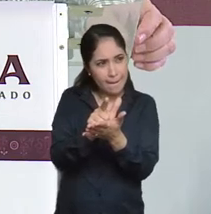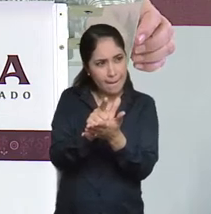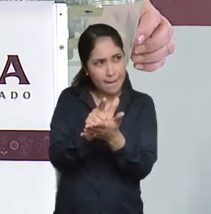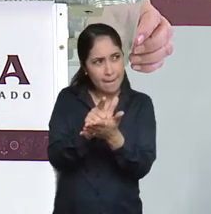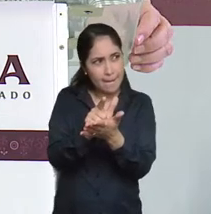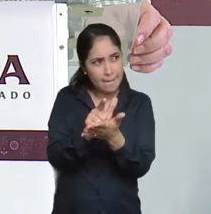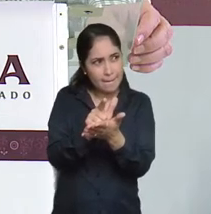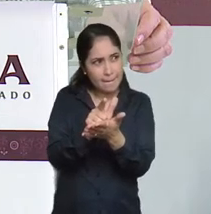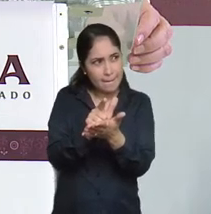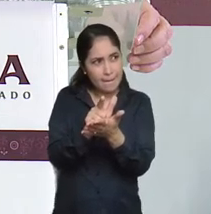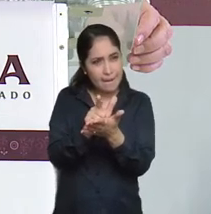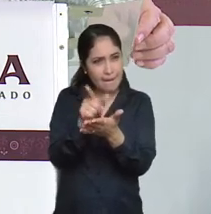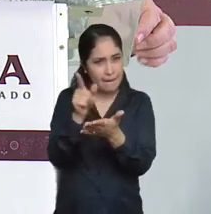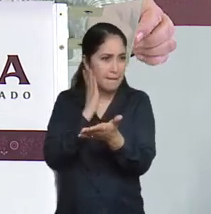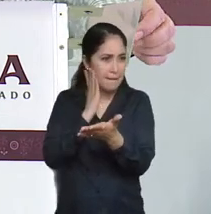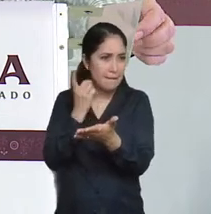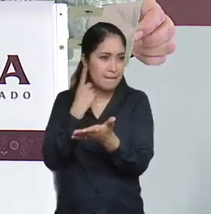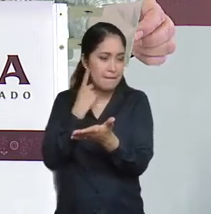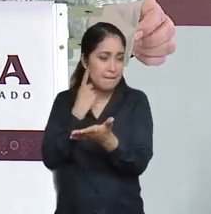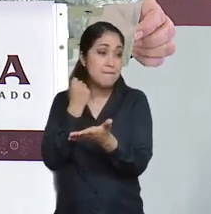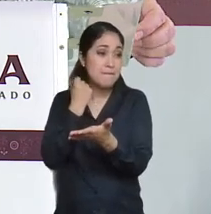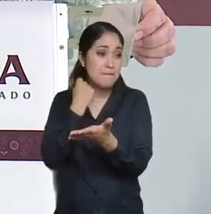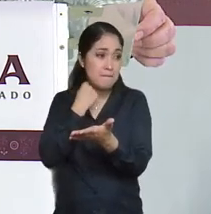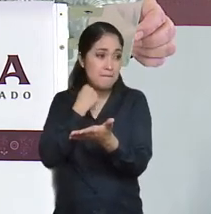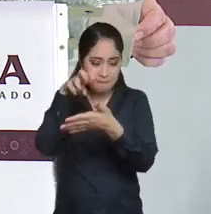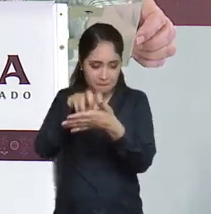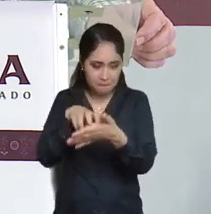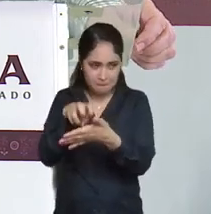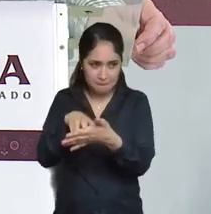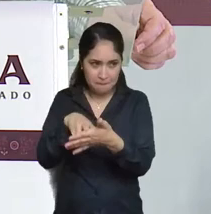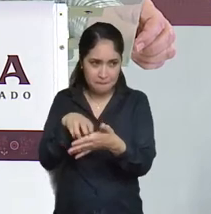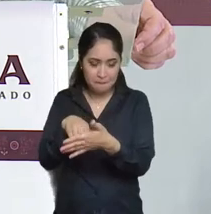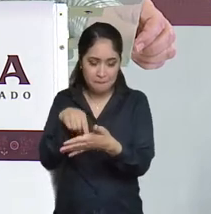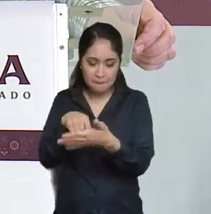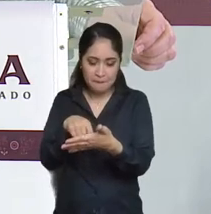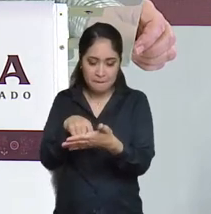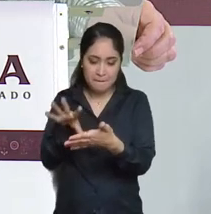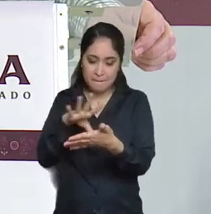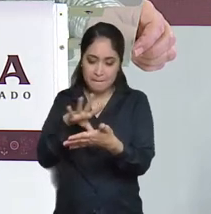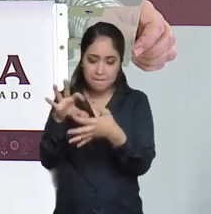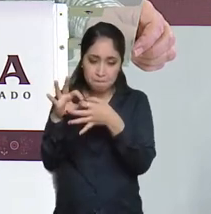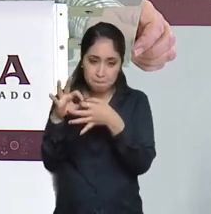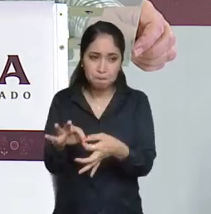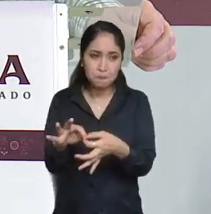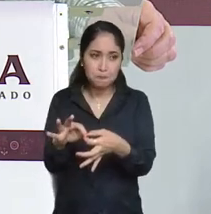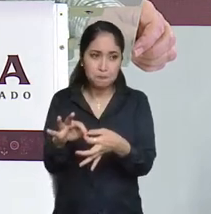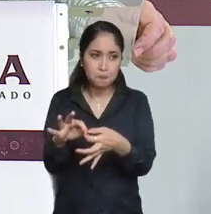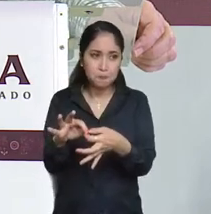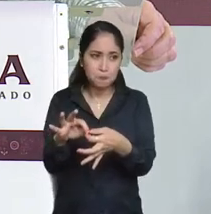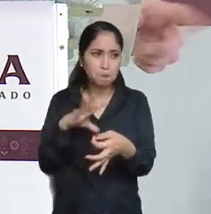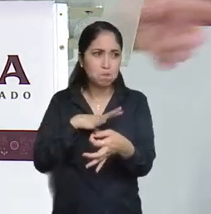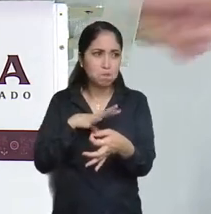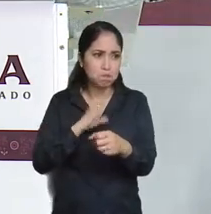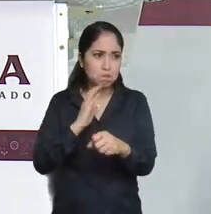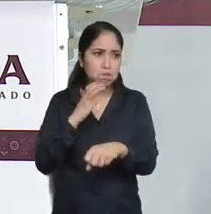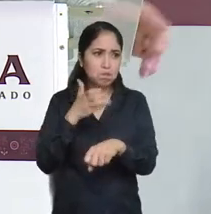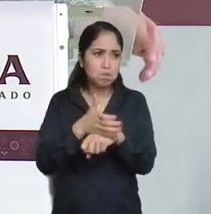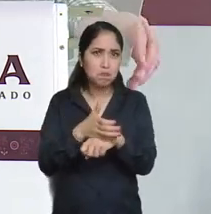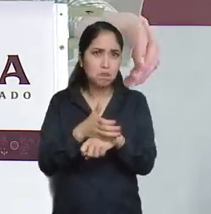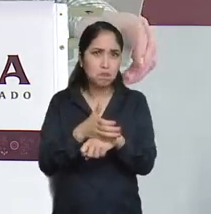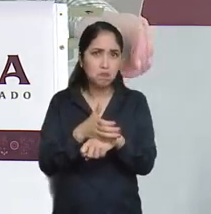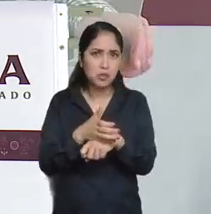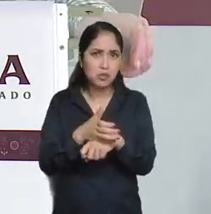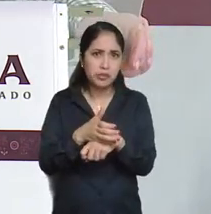por el Congreso de la Unión, y existe una serie de sanciones. Sería bueno que conocieran